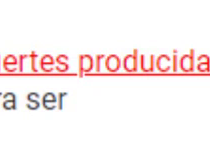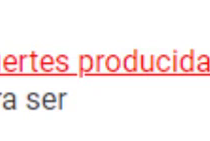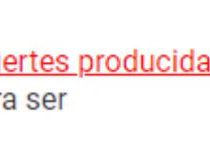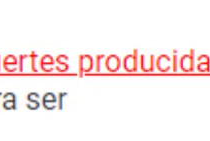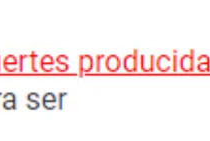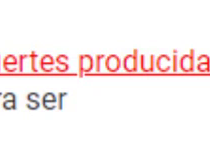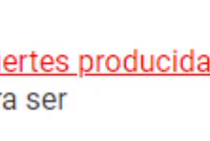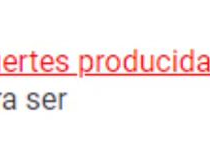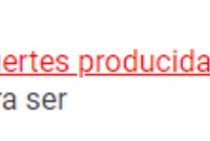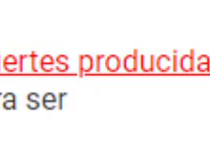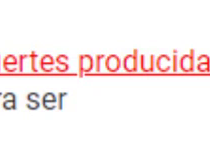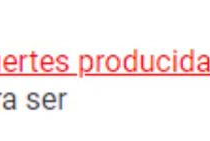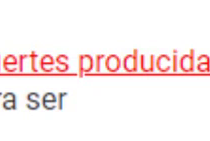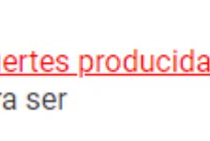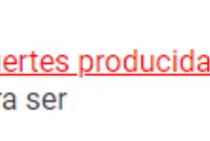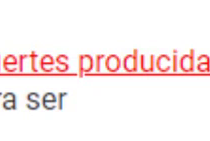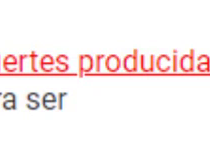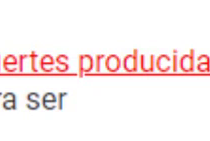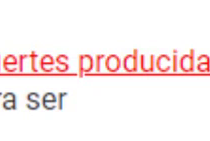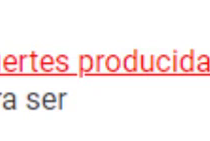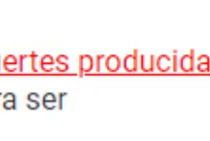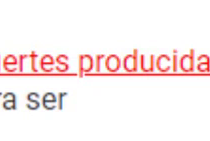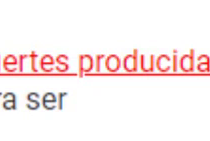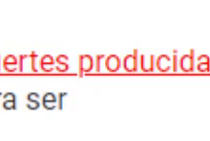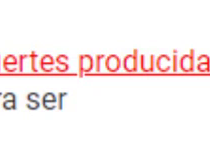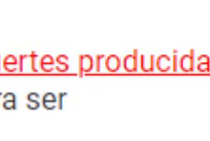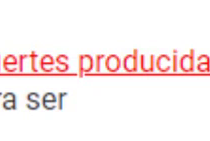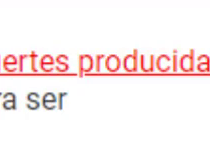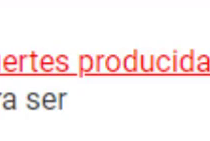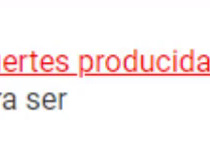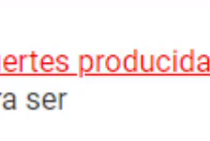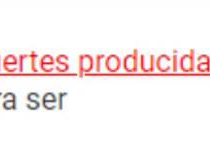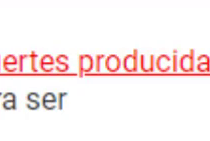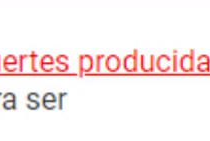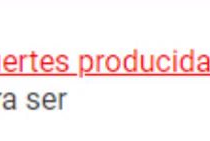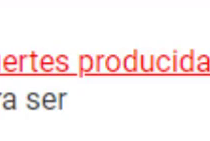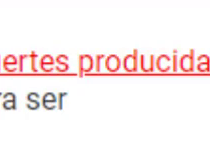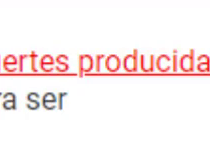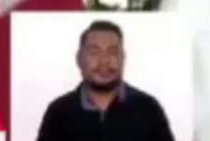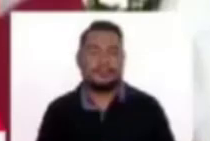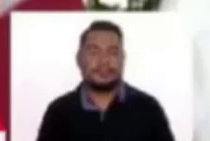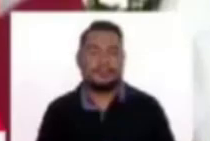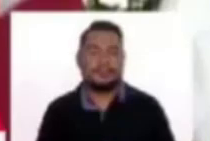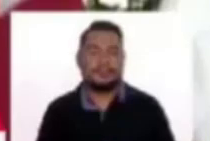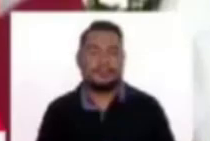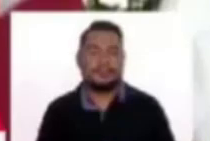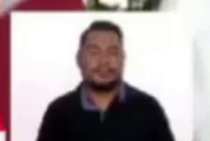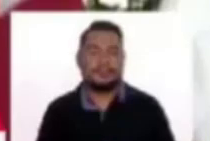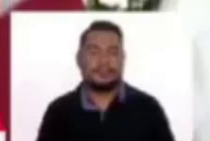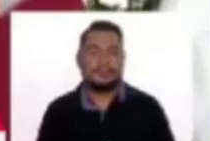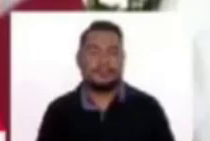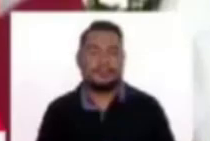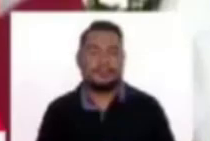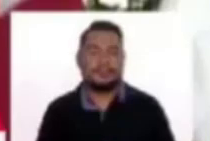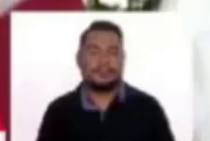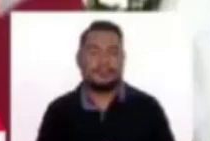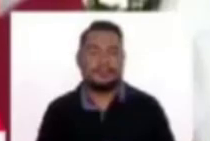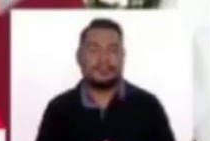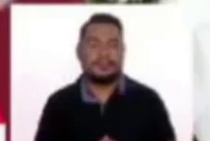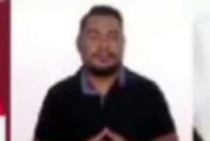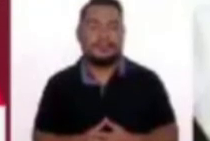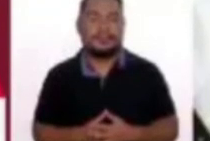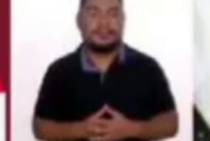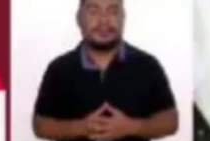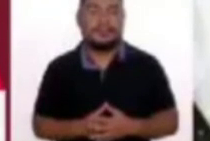izquierda participó en ceremonia para ser condecorada por la misma jefa de Estado. También se lee: